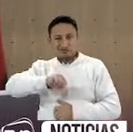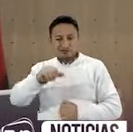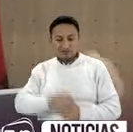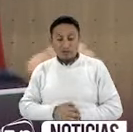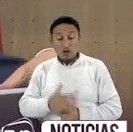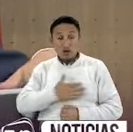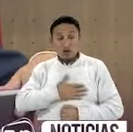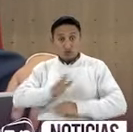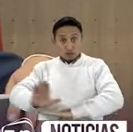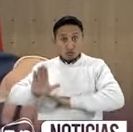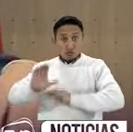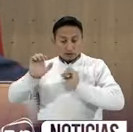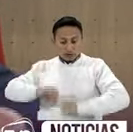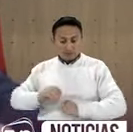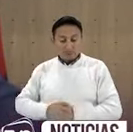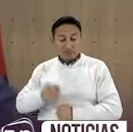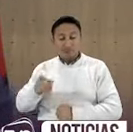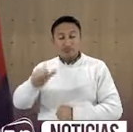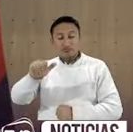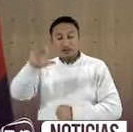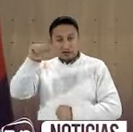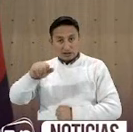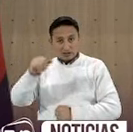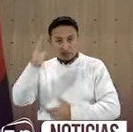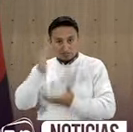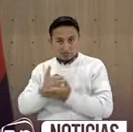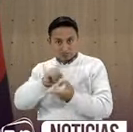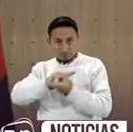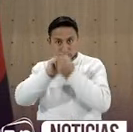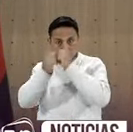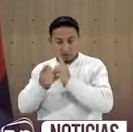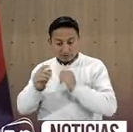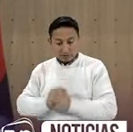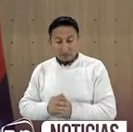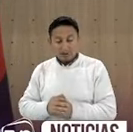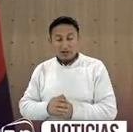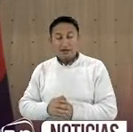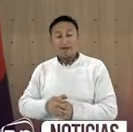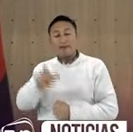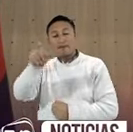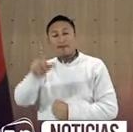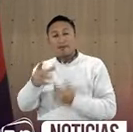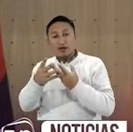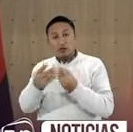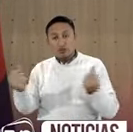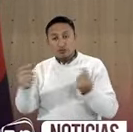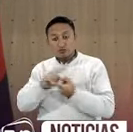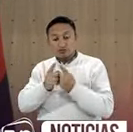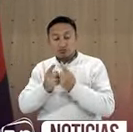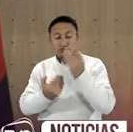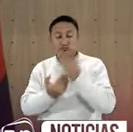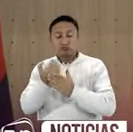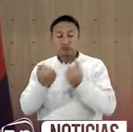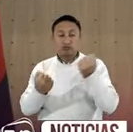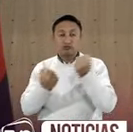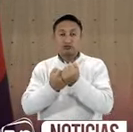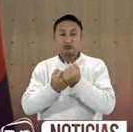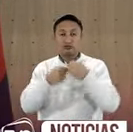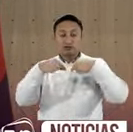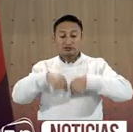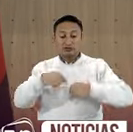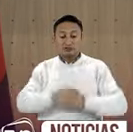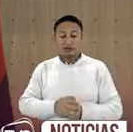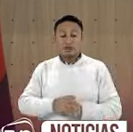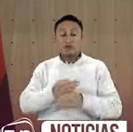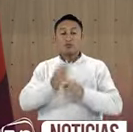mi compromiso de curar la metástasis, hacerlo desde la depuración, la modernización, el fortalecimiento y la mística de